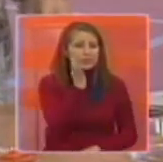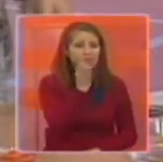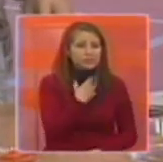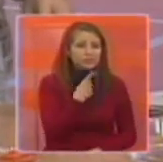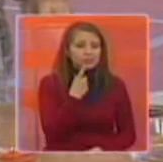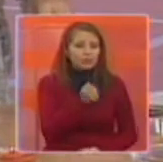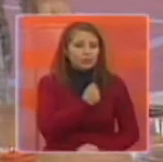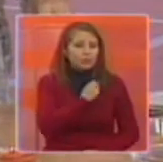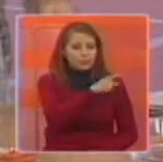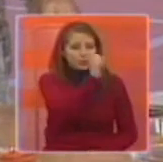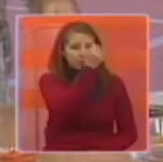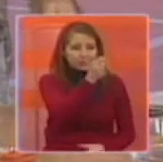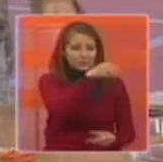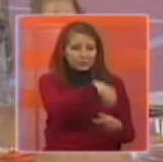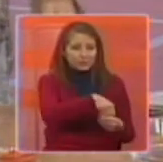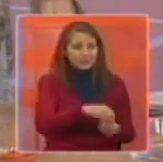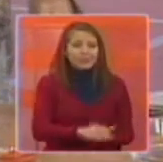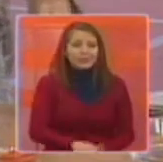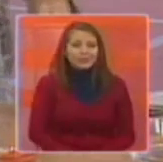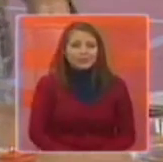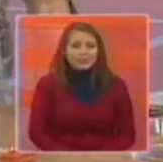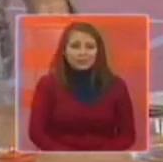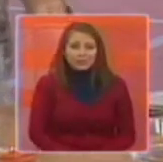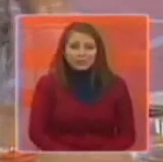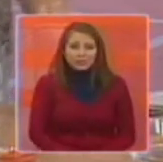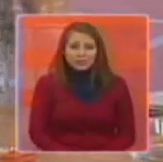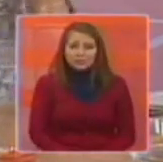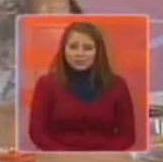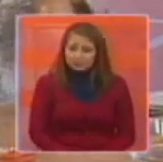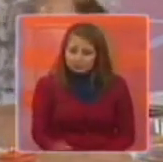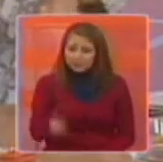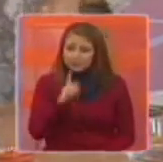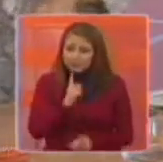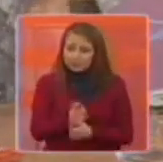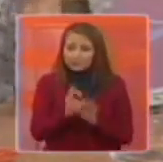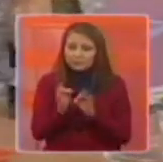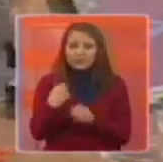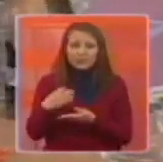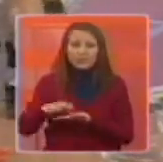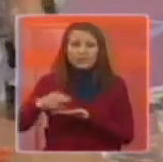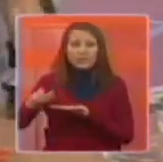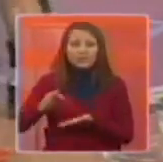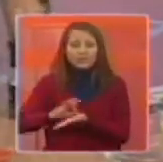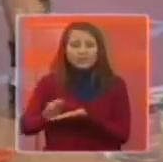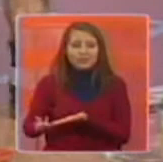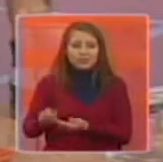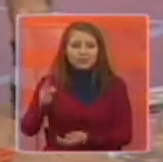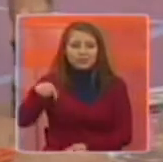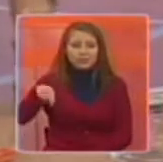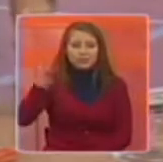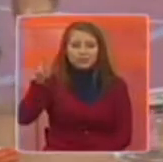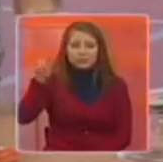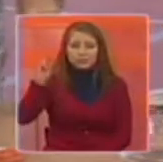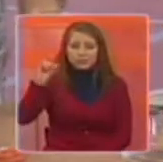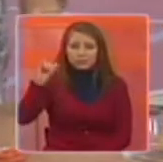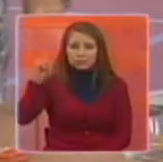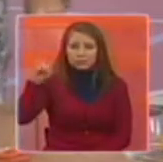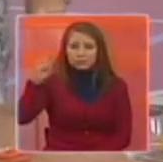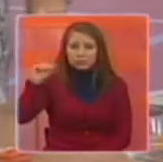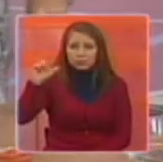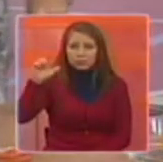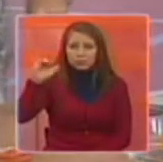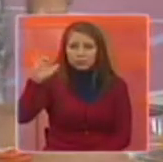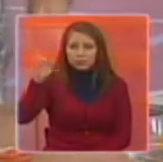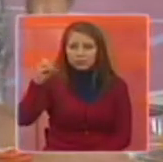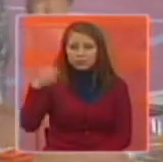Son típicos de la sierra, ¿verdad? Sí. Claro que sí. Bueno, vamos a ver entonces la receta de los quimbolitos bien para aprender, porque no me acuerdo bien cómo se hacen